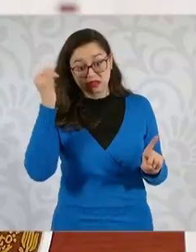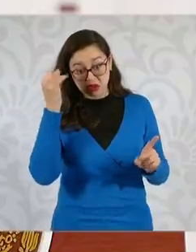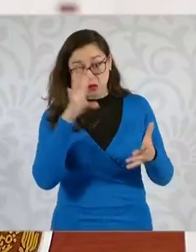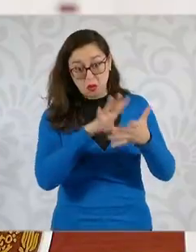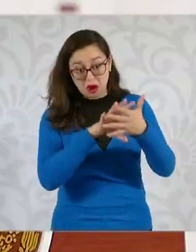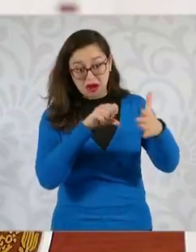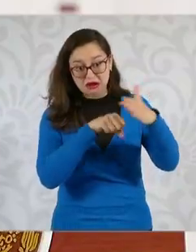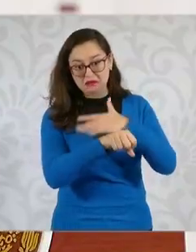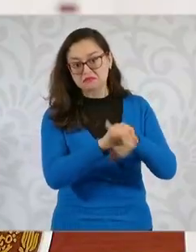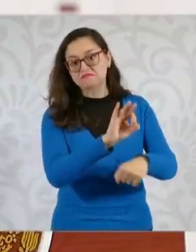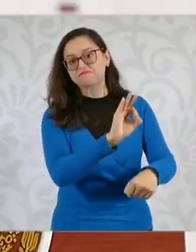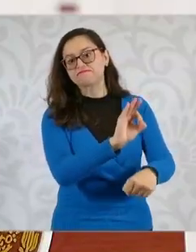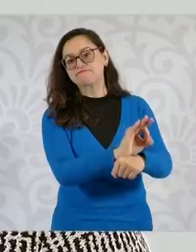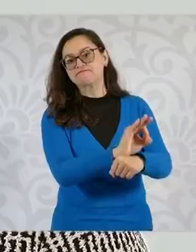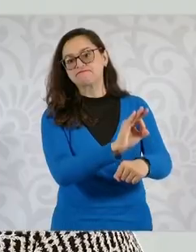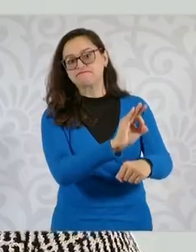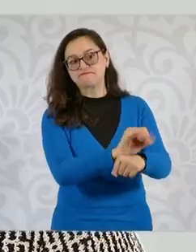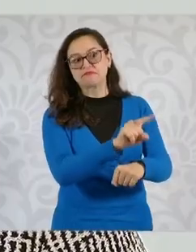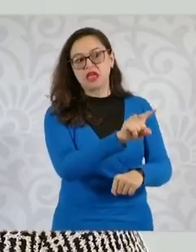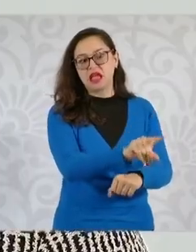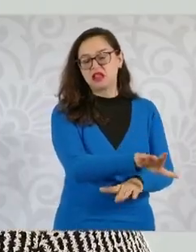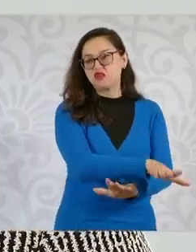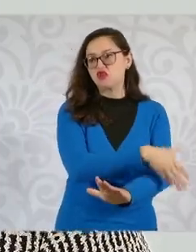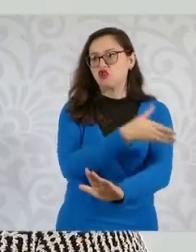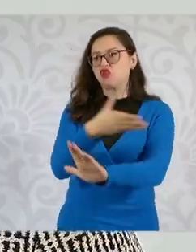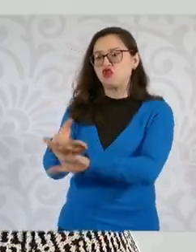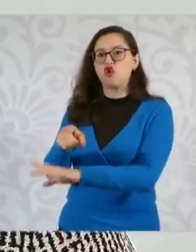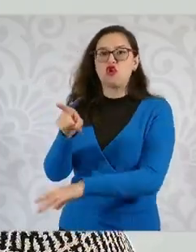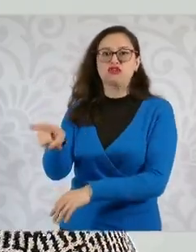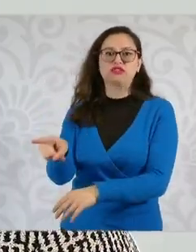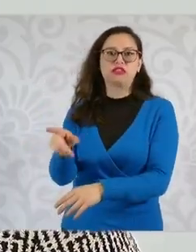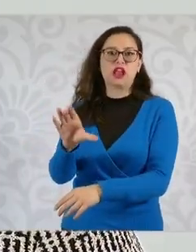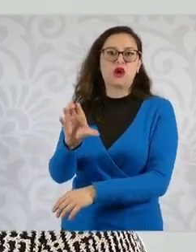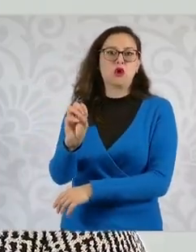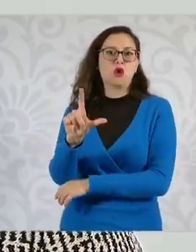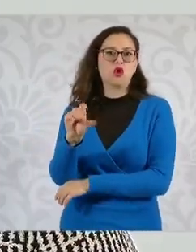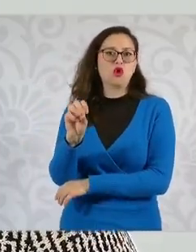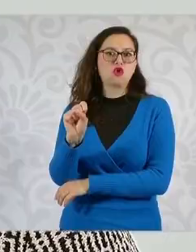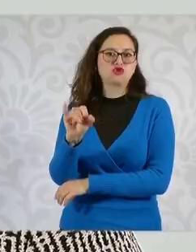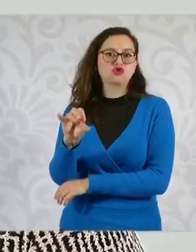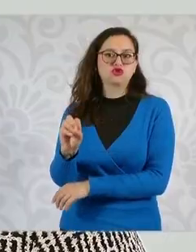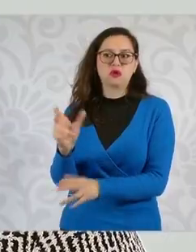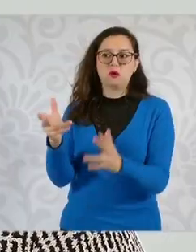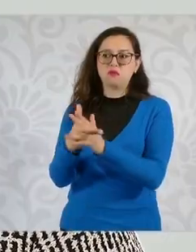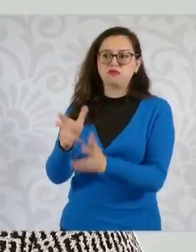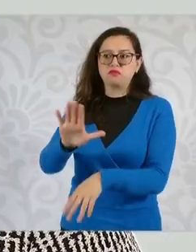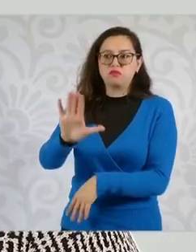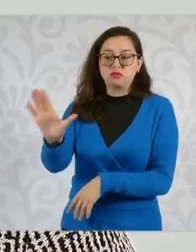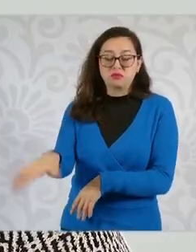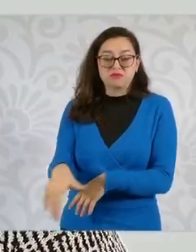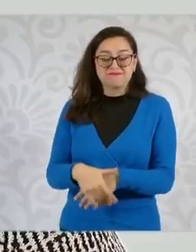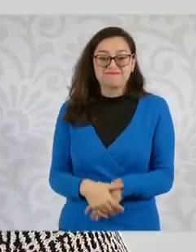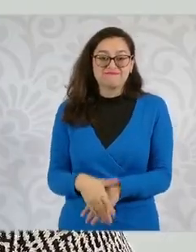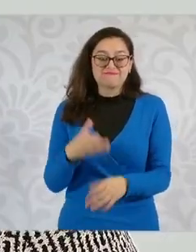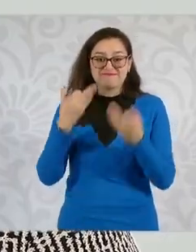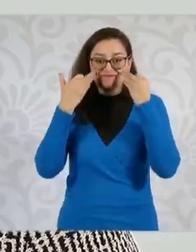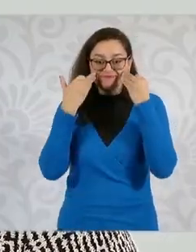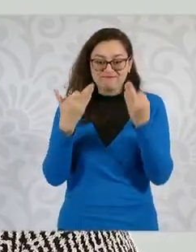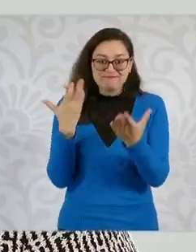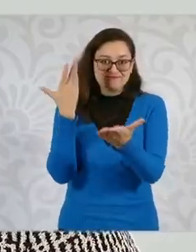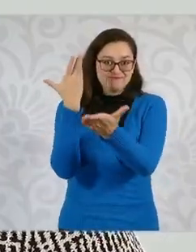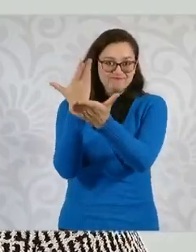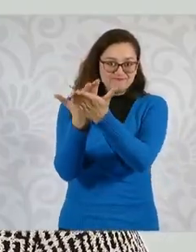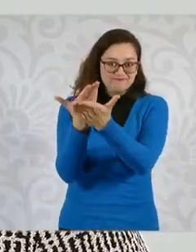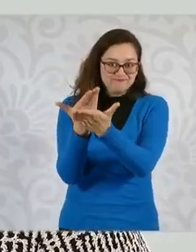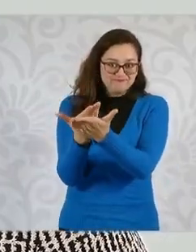proteger al aspirante PRIista. Todas las pruebas aportadas por la Fiscalía General de la República y